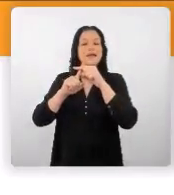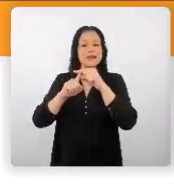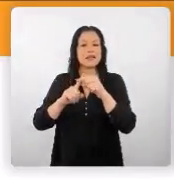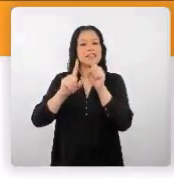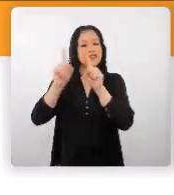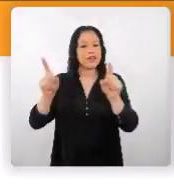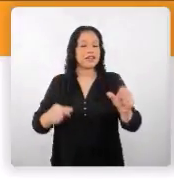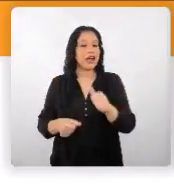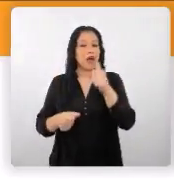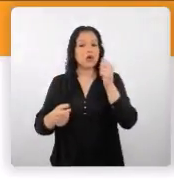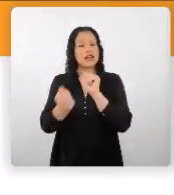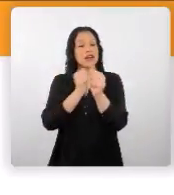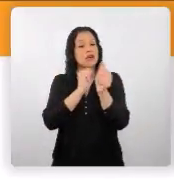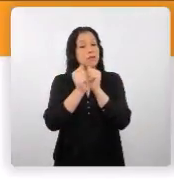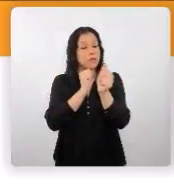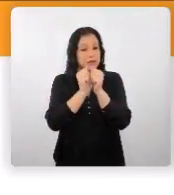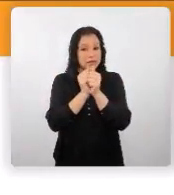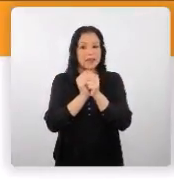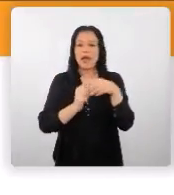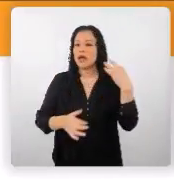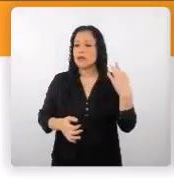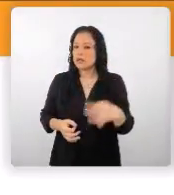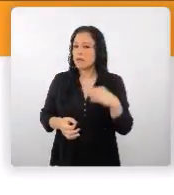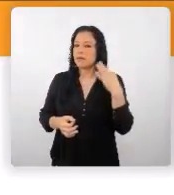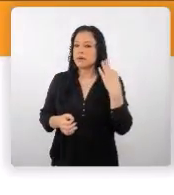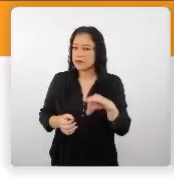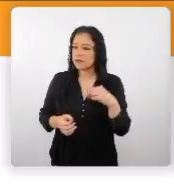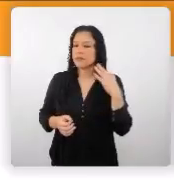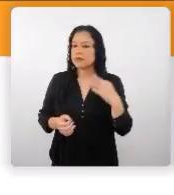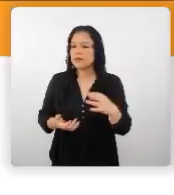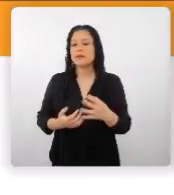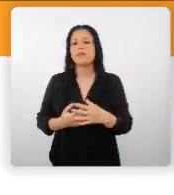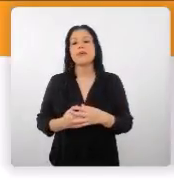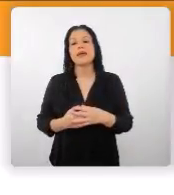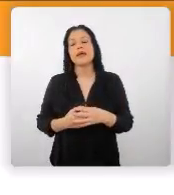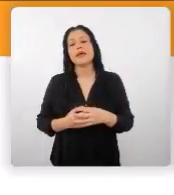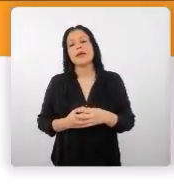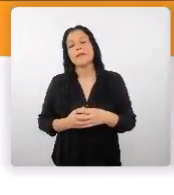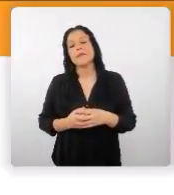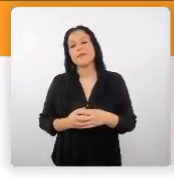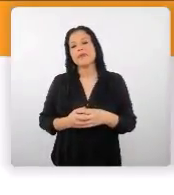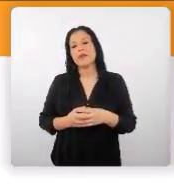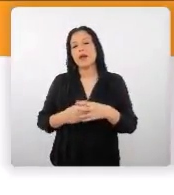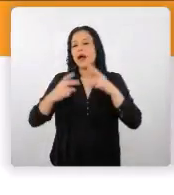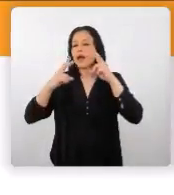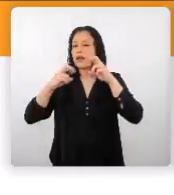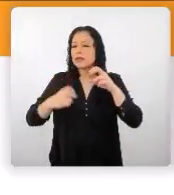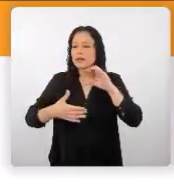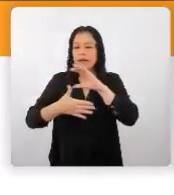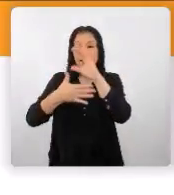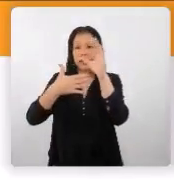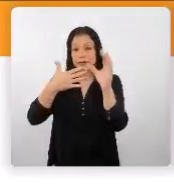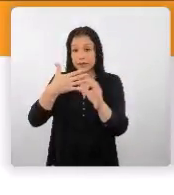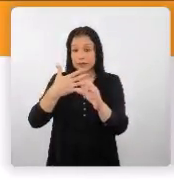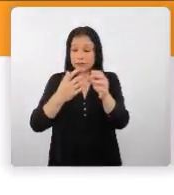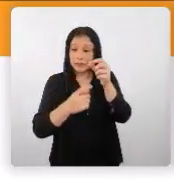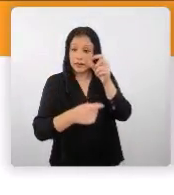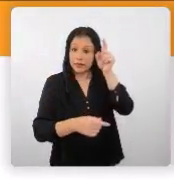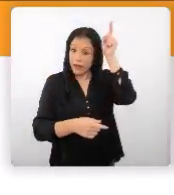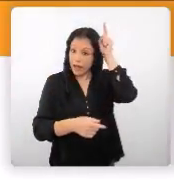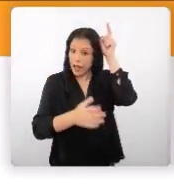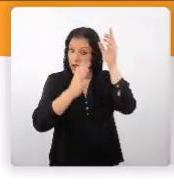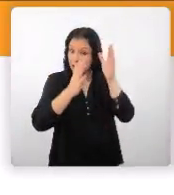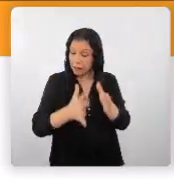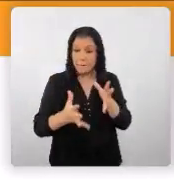diferencia la competencia y siempre teniendo en cuenta esta característica del alemán por